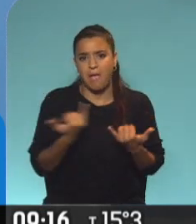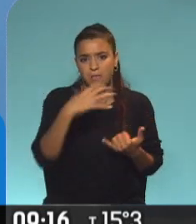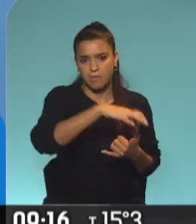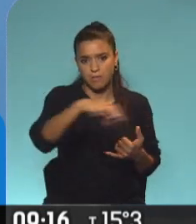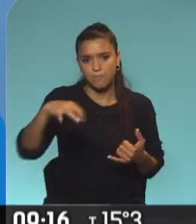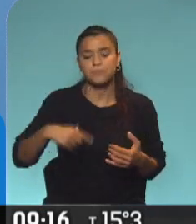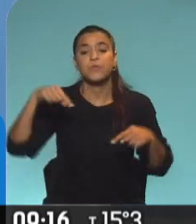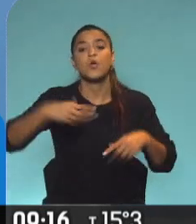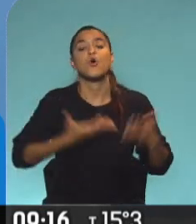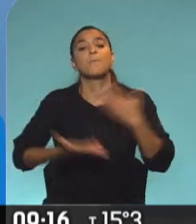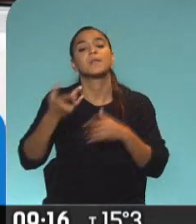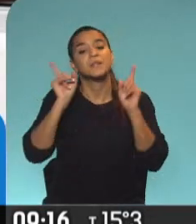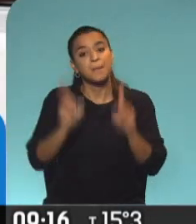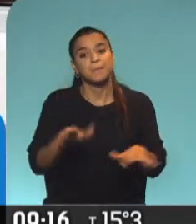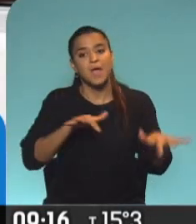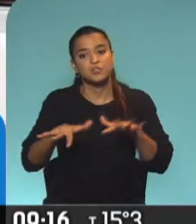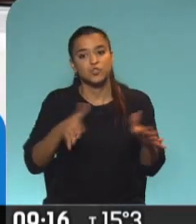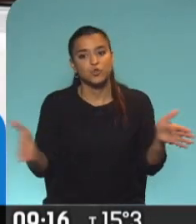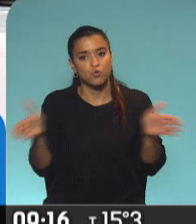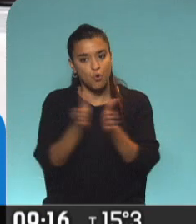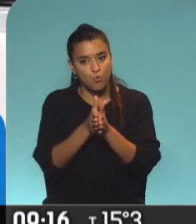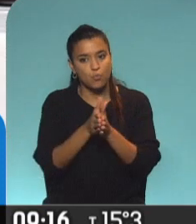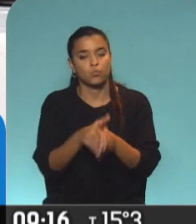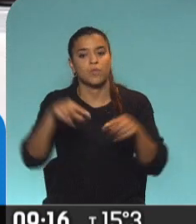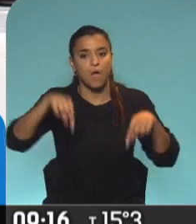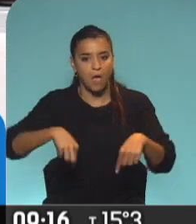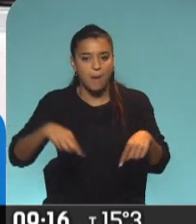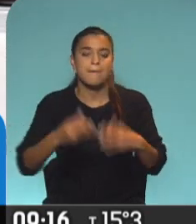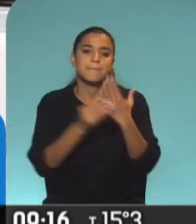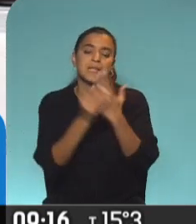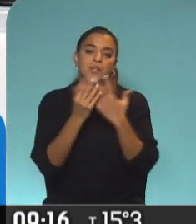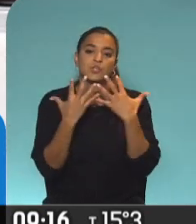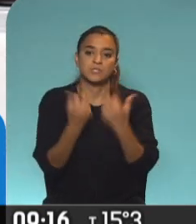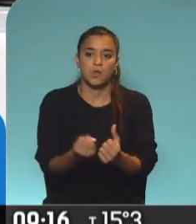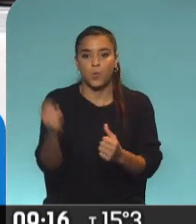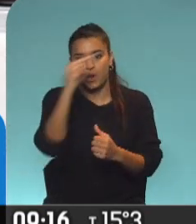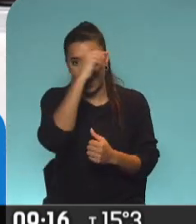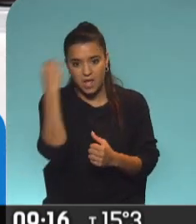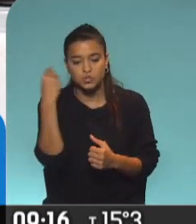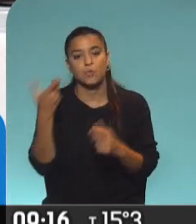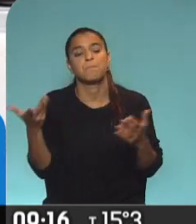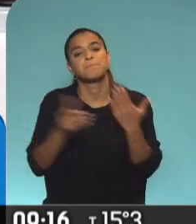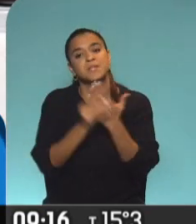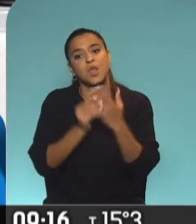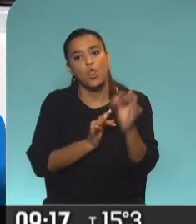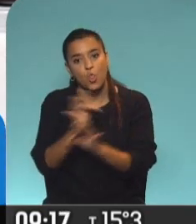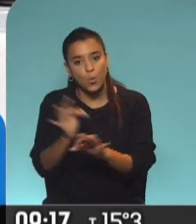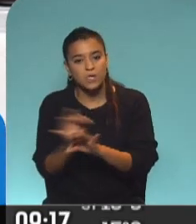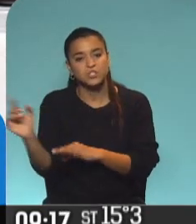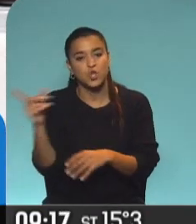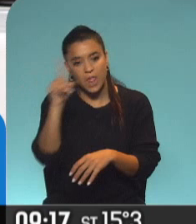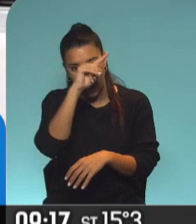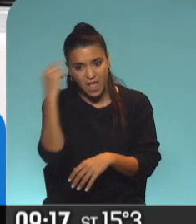jurisdicciones. Compartimos también acciones conjuntas que se está realizando desde el Ministerio de Salud de la Nación con el Ministerio de Educación de la